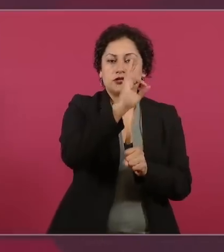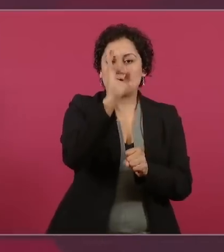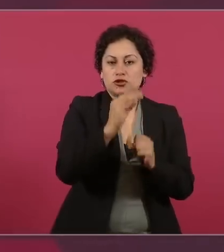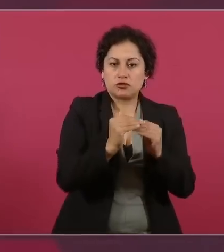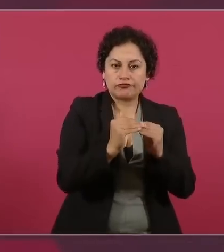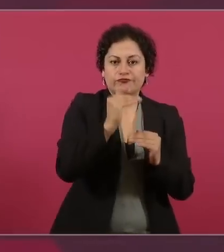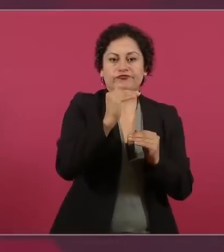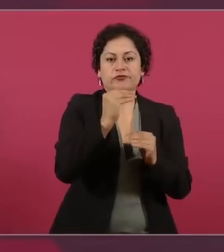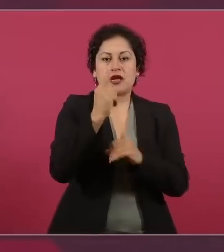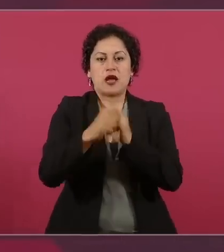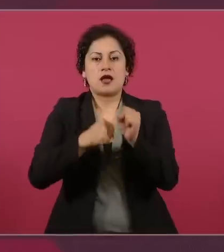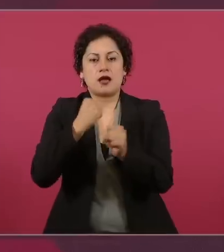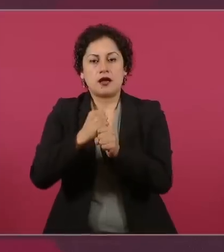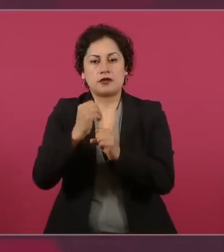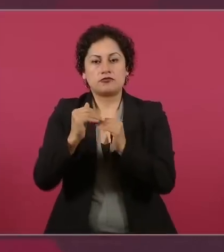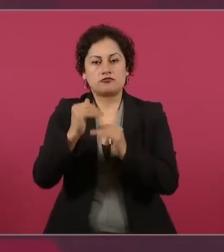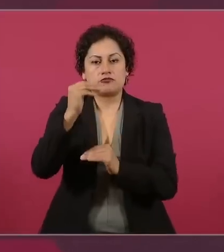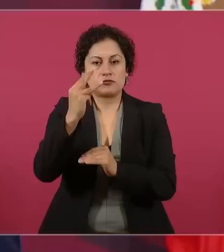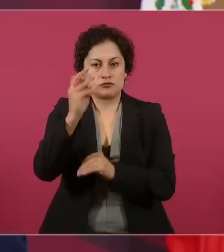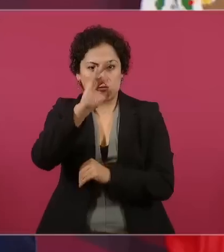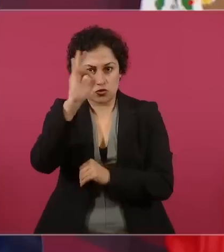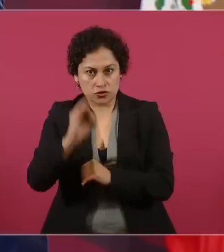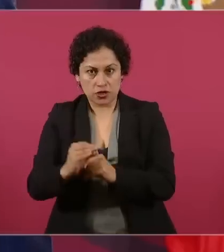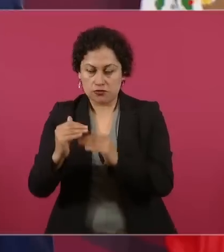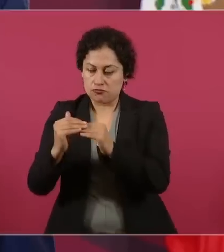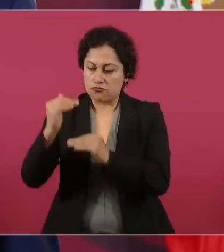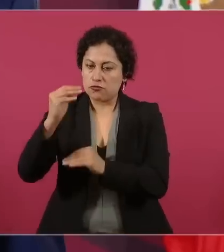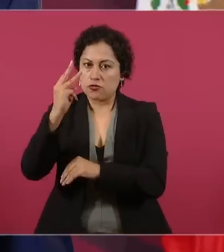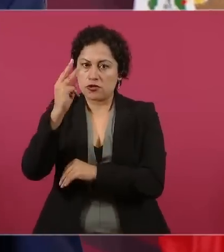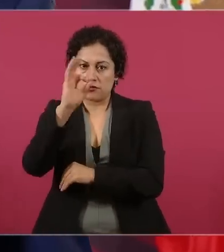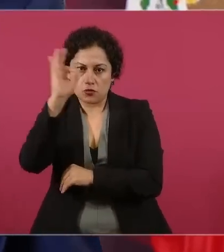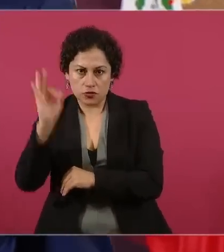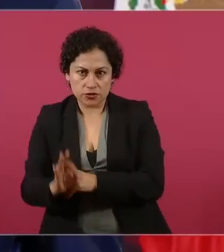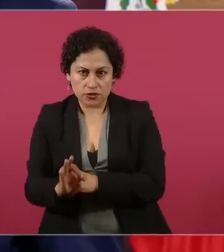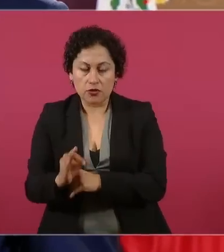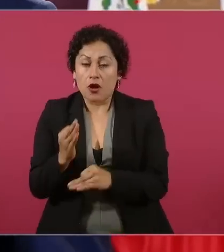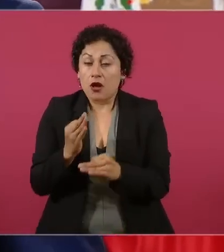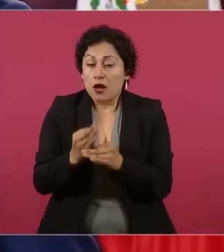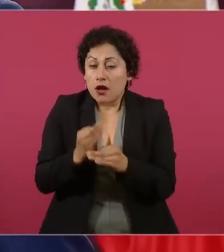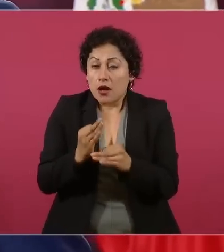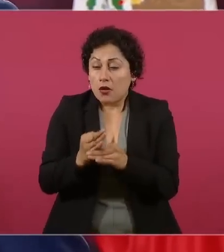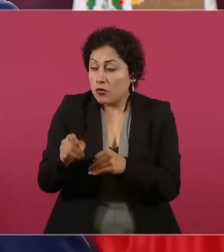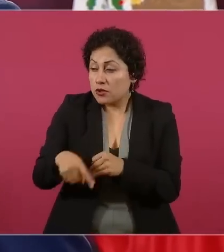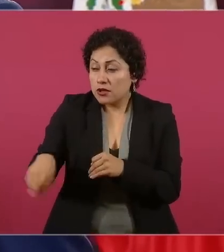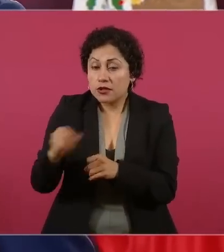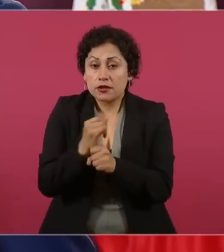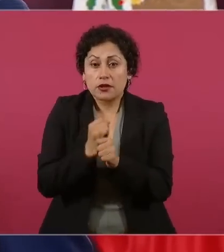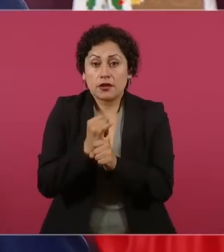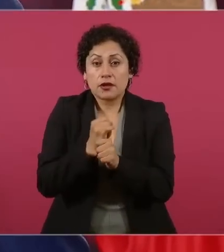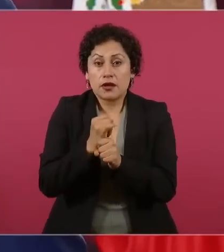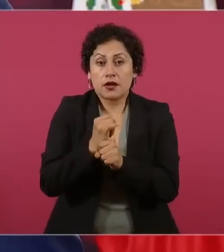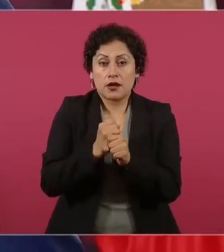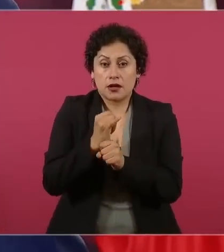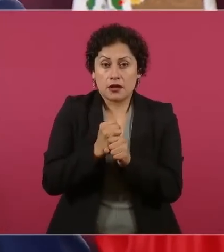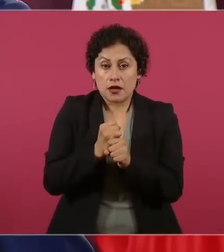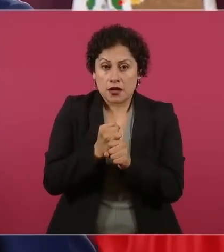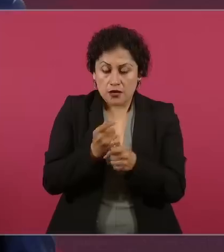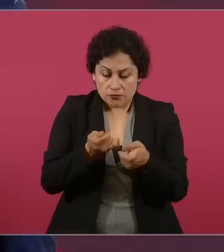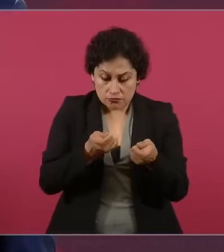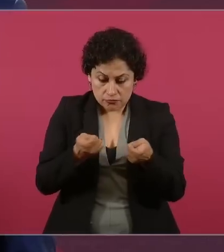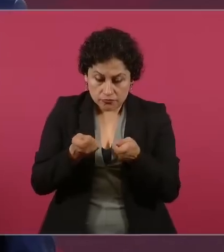Acaban de hacer un ajuste, porque estas cosas pues no se conocen.